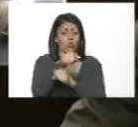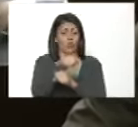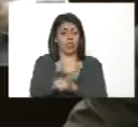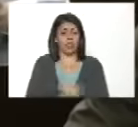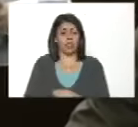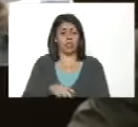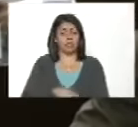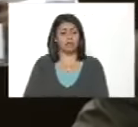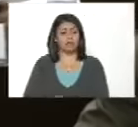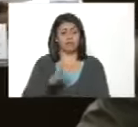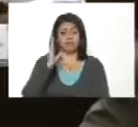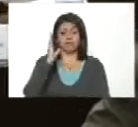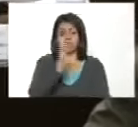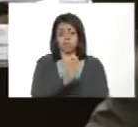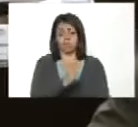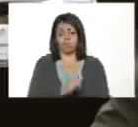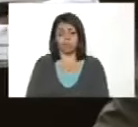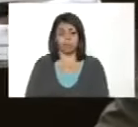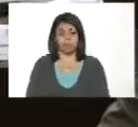Ser